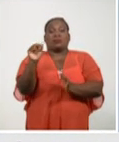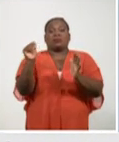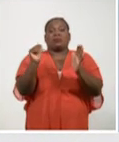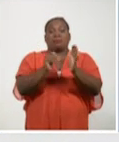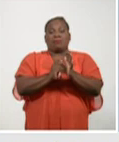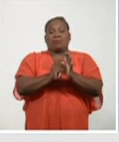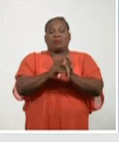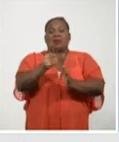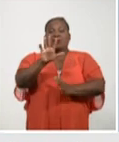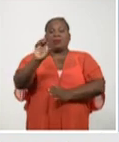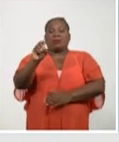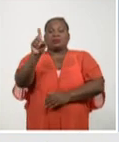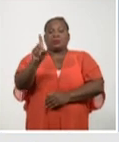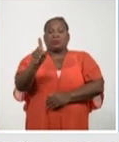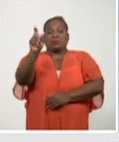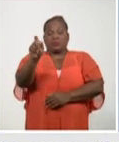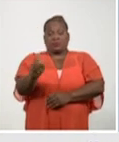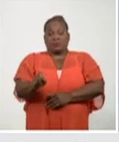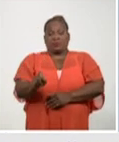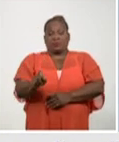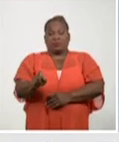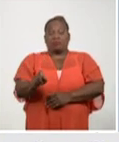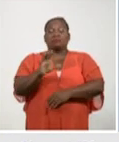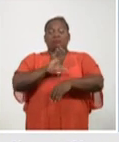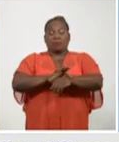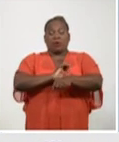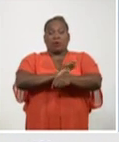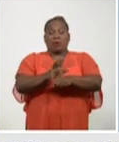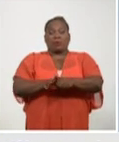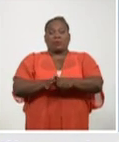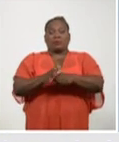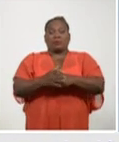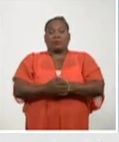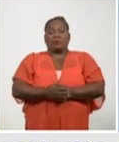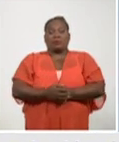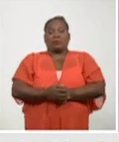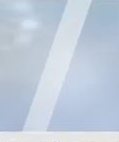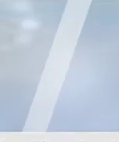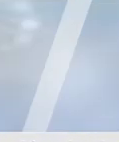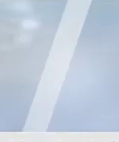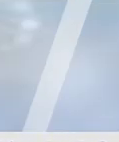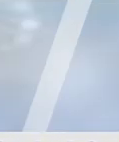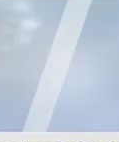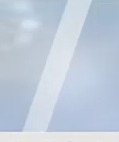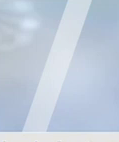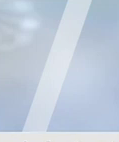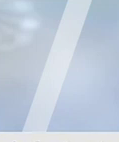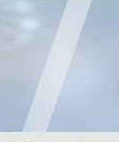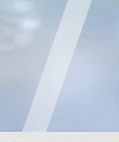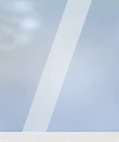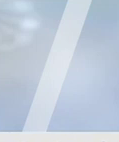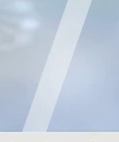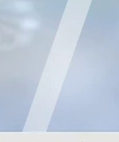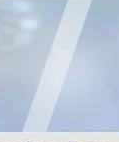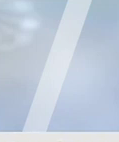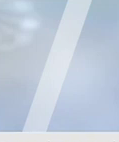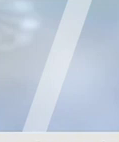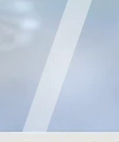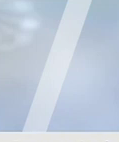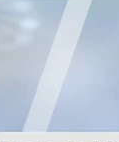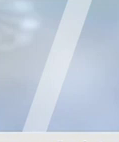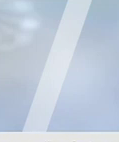17.501 pacientes con COVID-19 en Cuba. Se mantiene ingresado, como dije